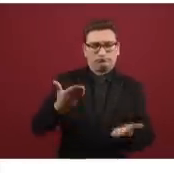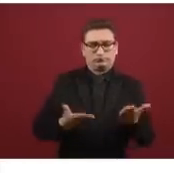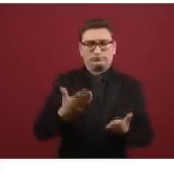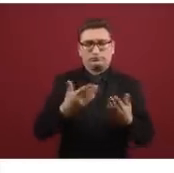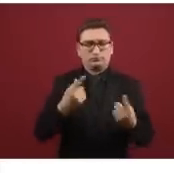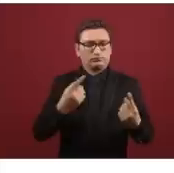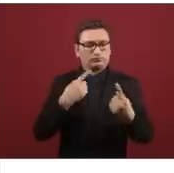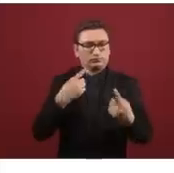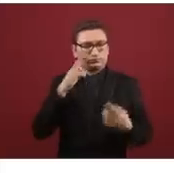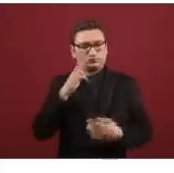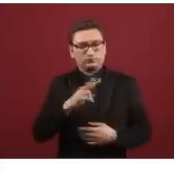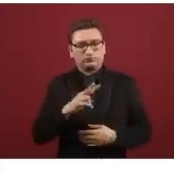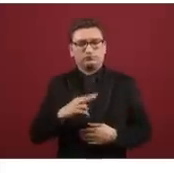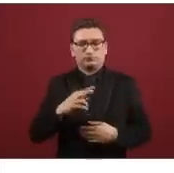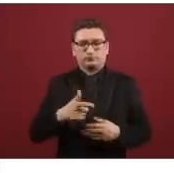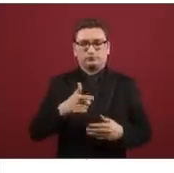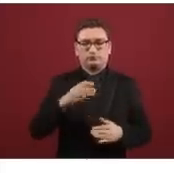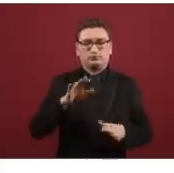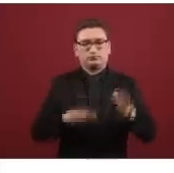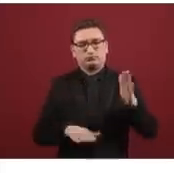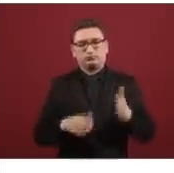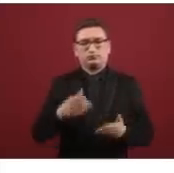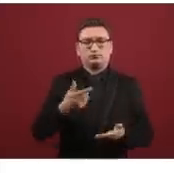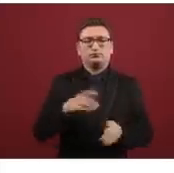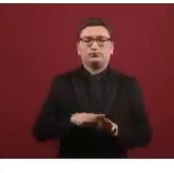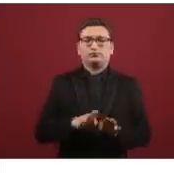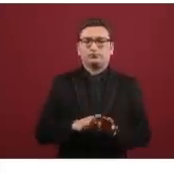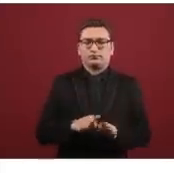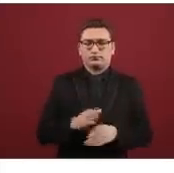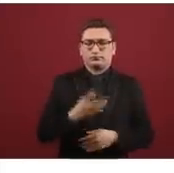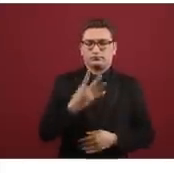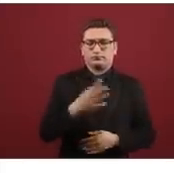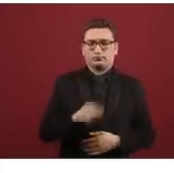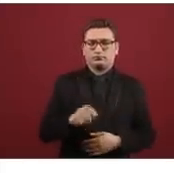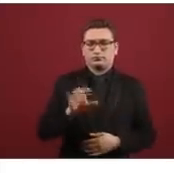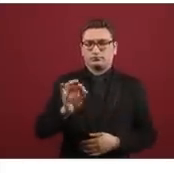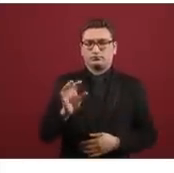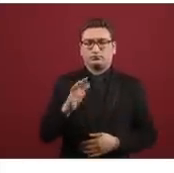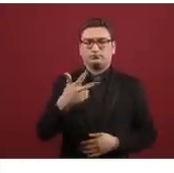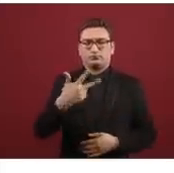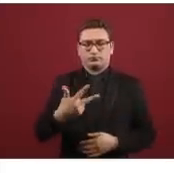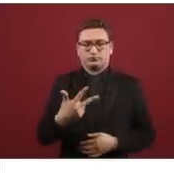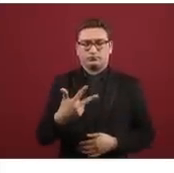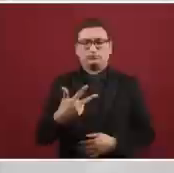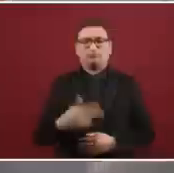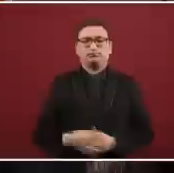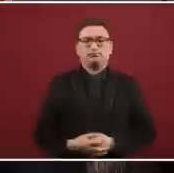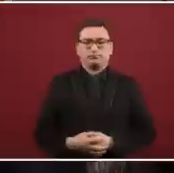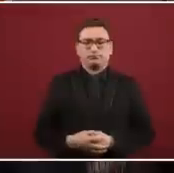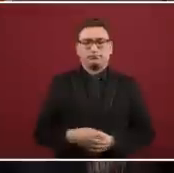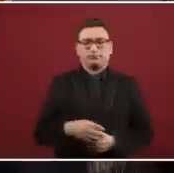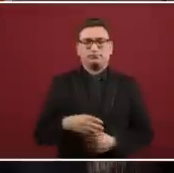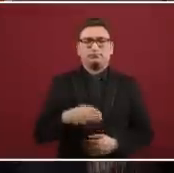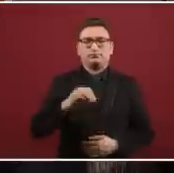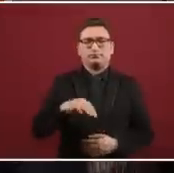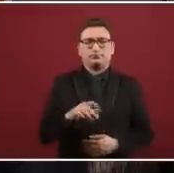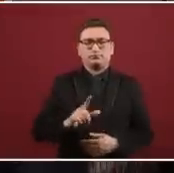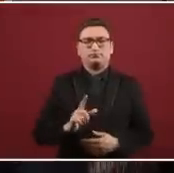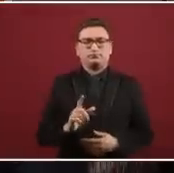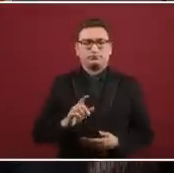estas verificaciones de las bombas inmovilizadas fue de 4.48 mililitros por